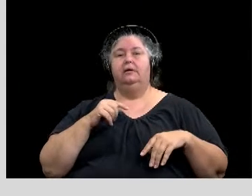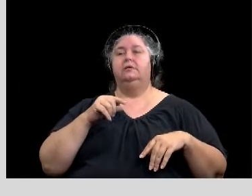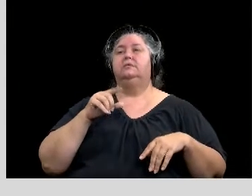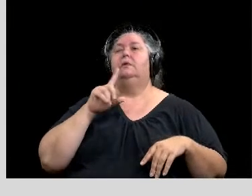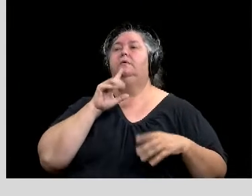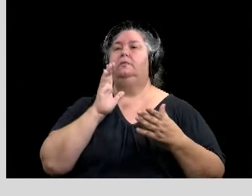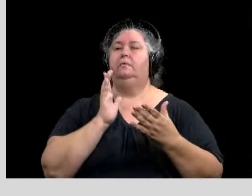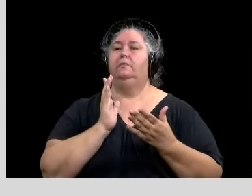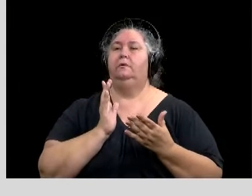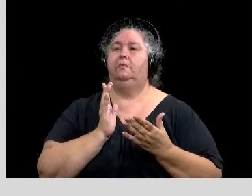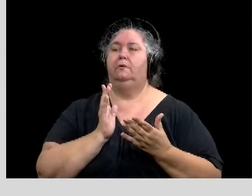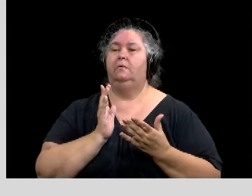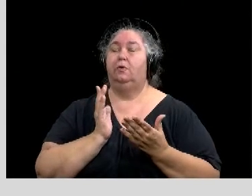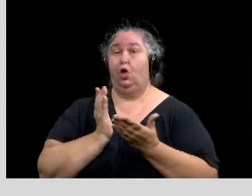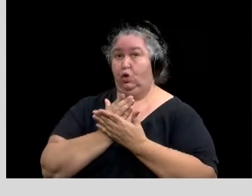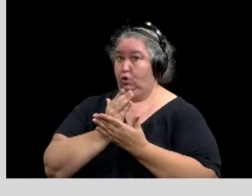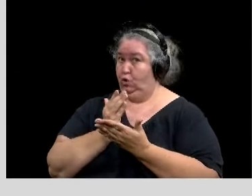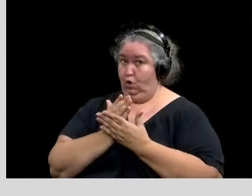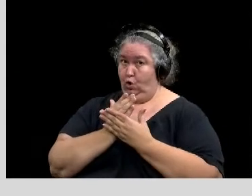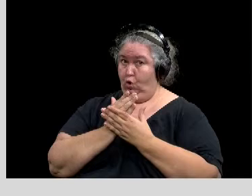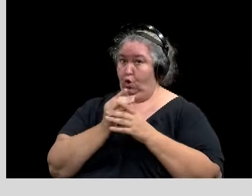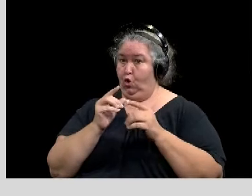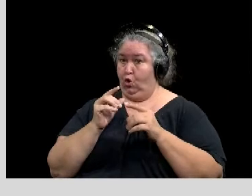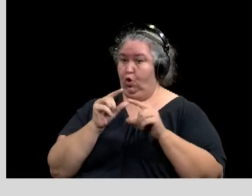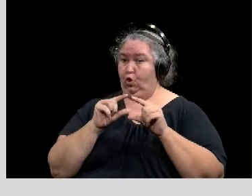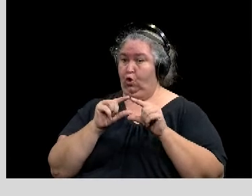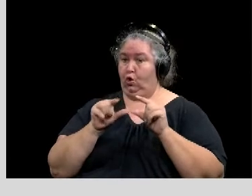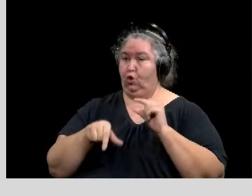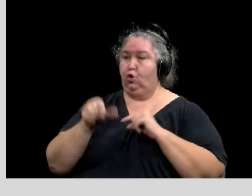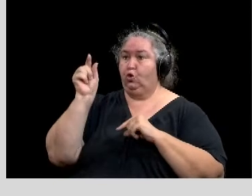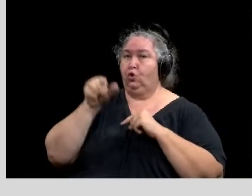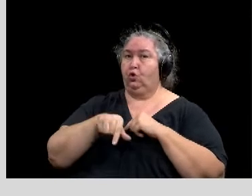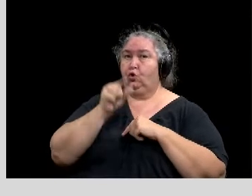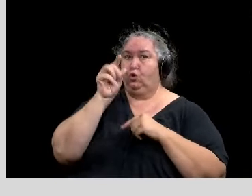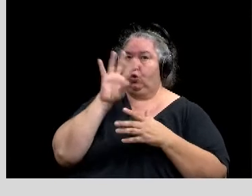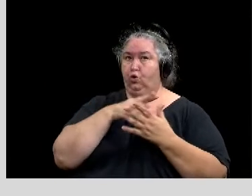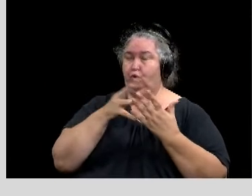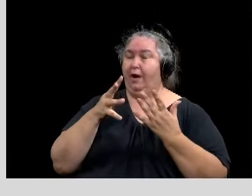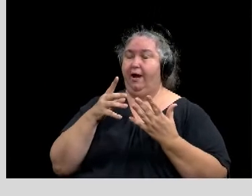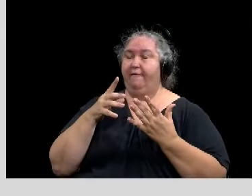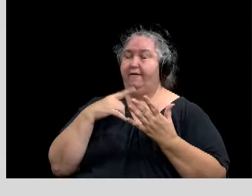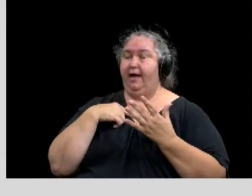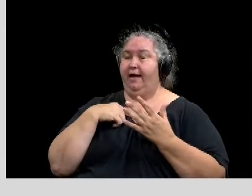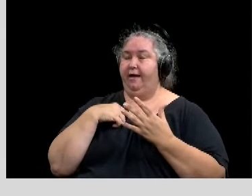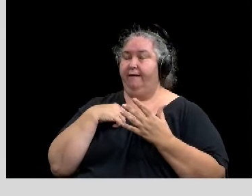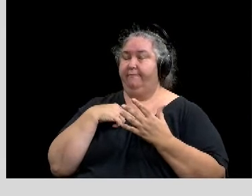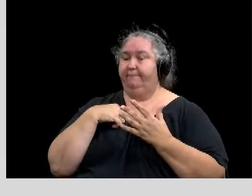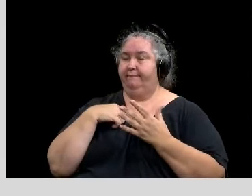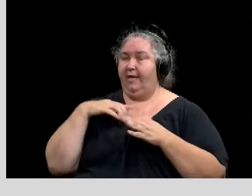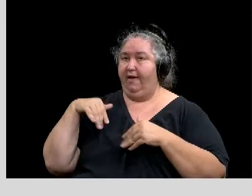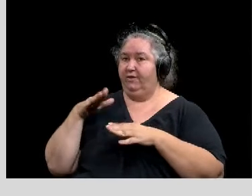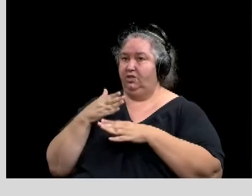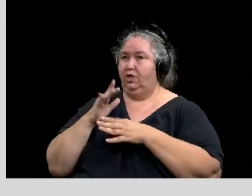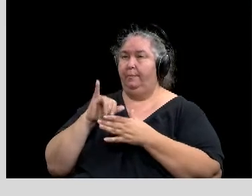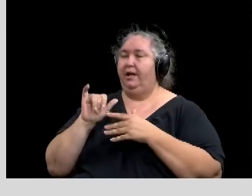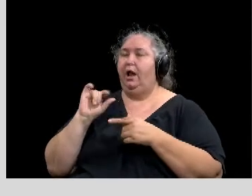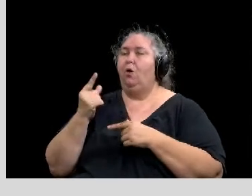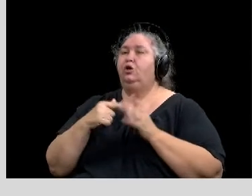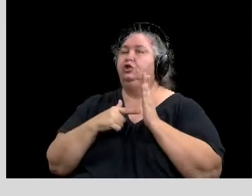contactos y también esto es de antes